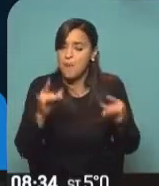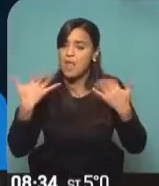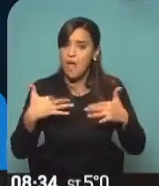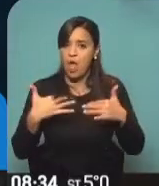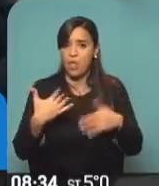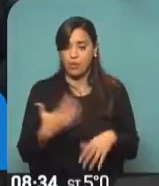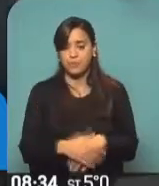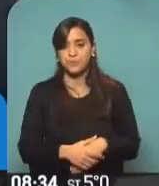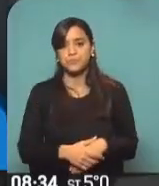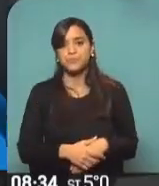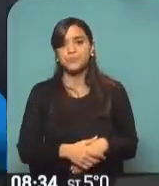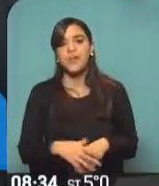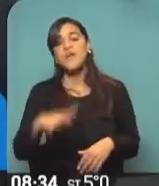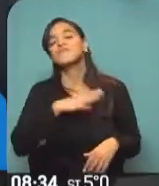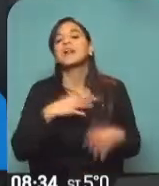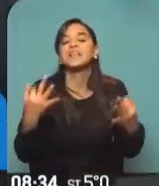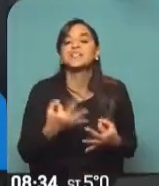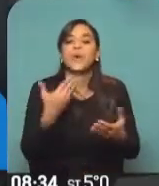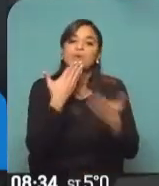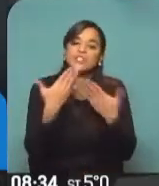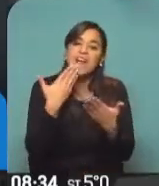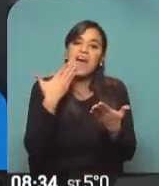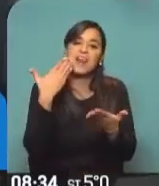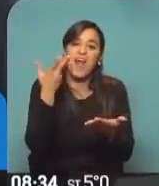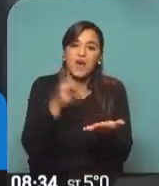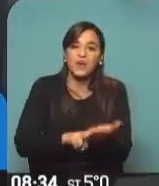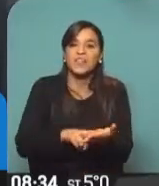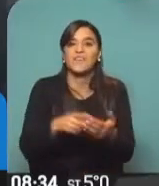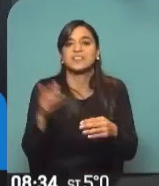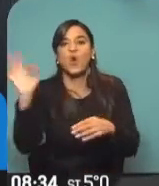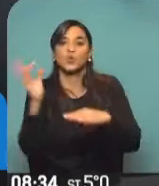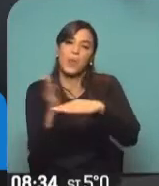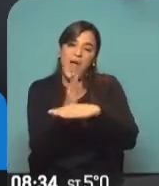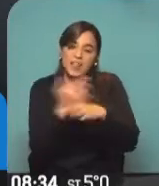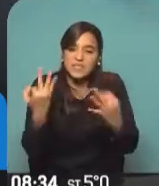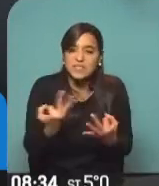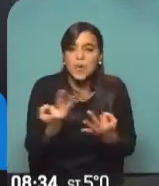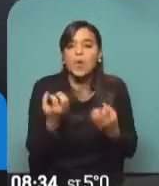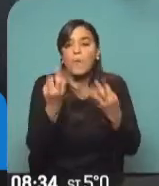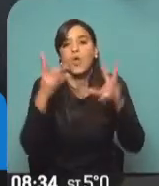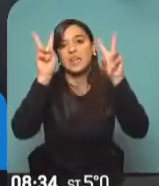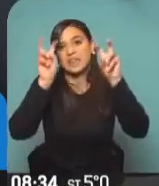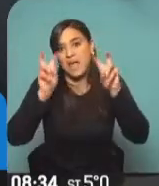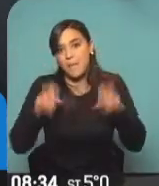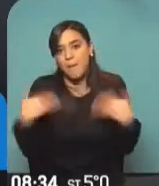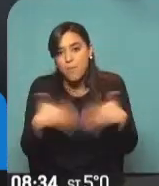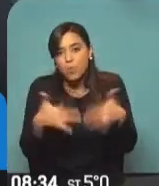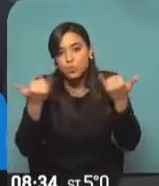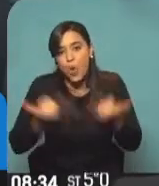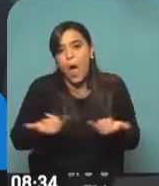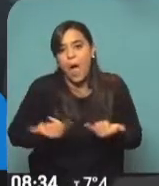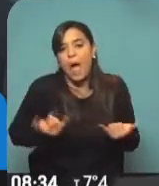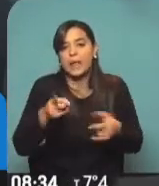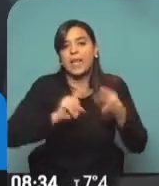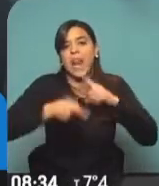situación de caso no va a quedar pendiente seguramente una nueva charla ante el claro octubre por supuesto porque son varios los temas en la agenda que están